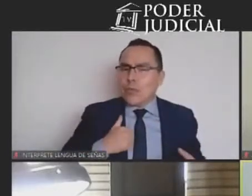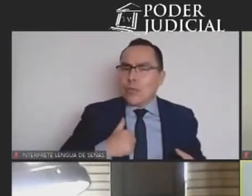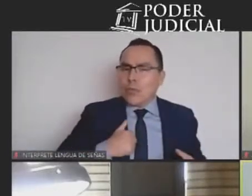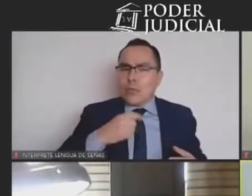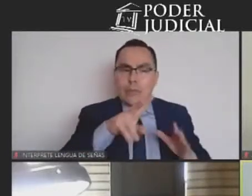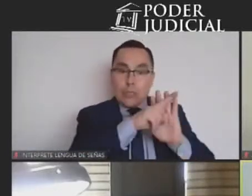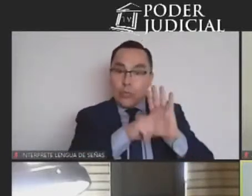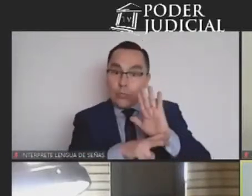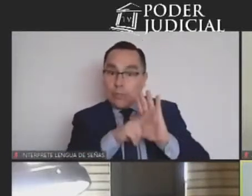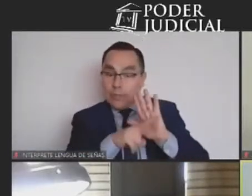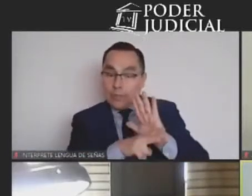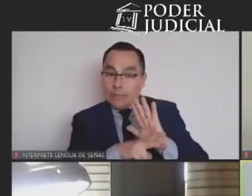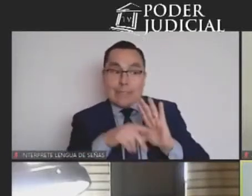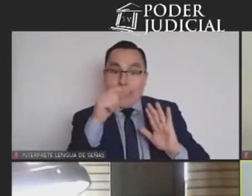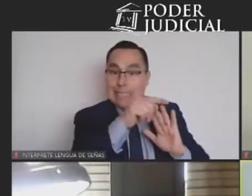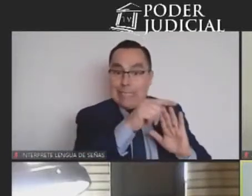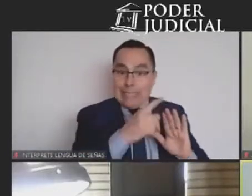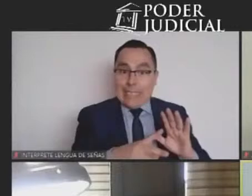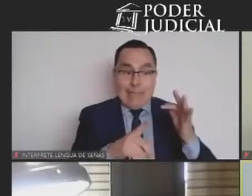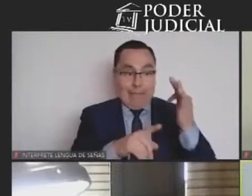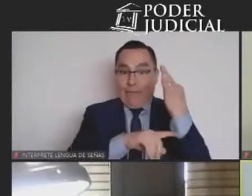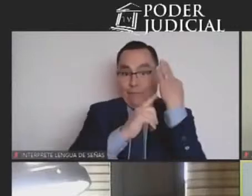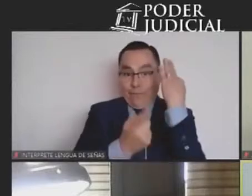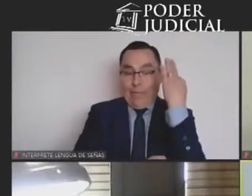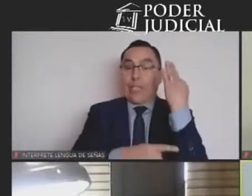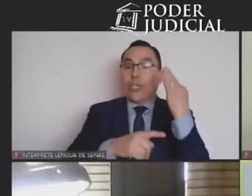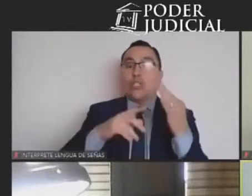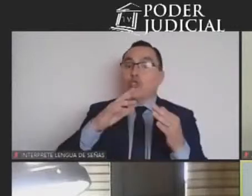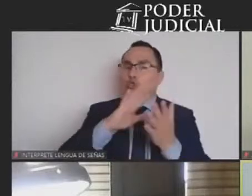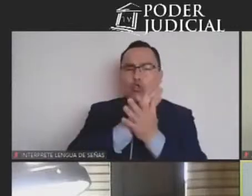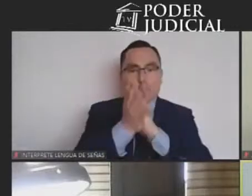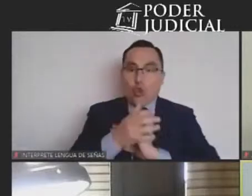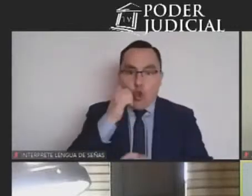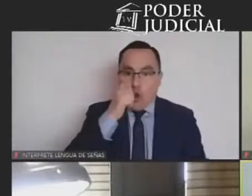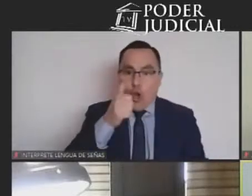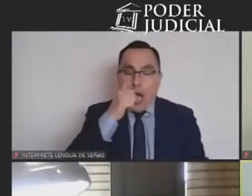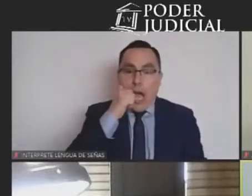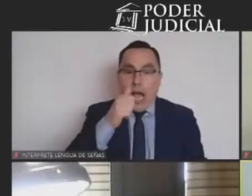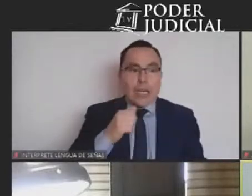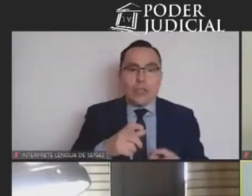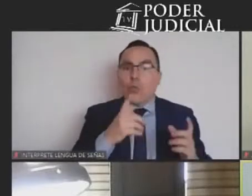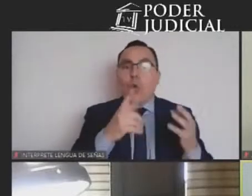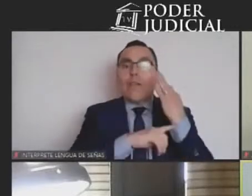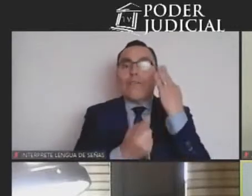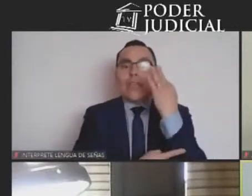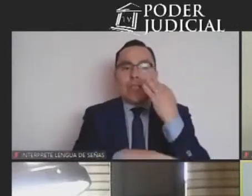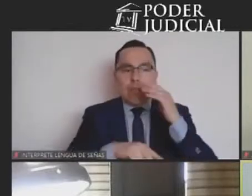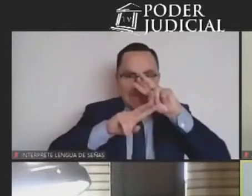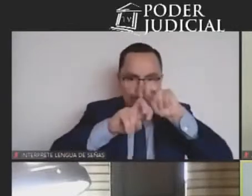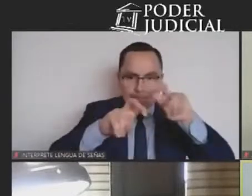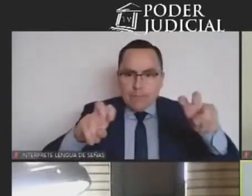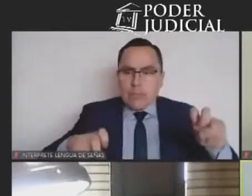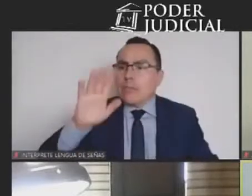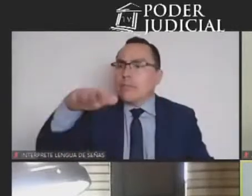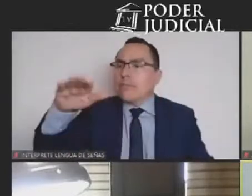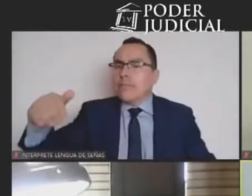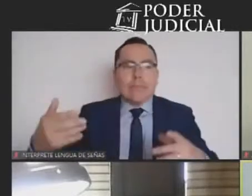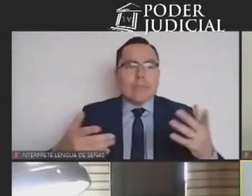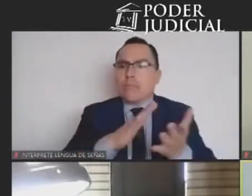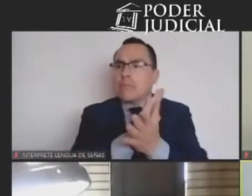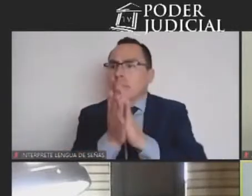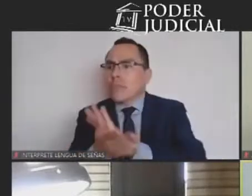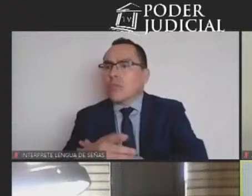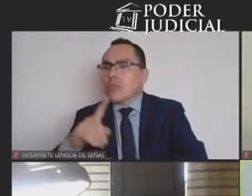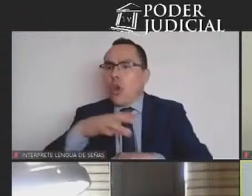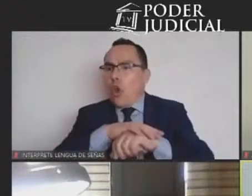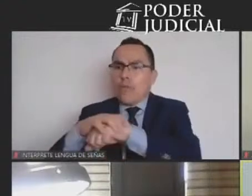normativa, las fiscalías realizan todos los años fiscalizaciones orientadas a constatar que los